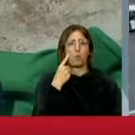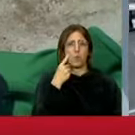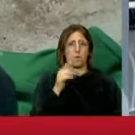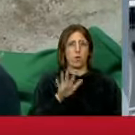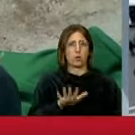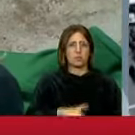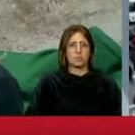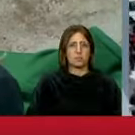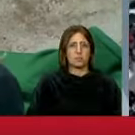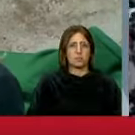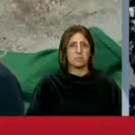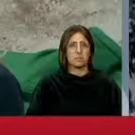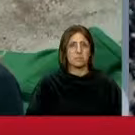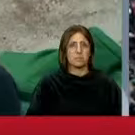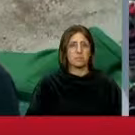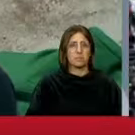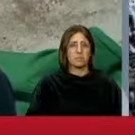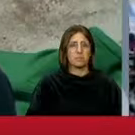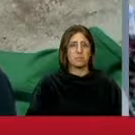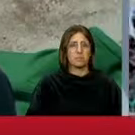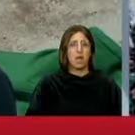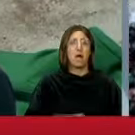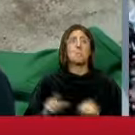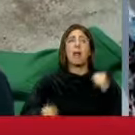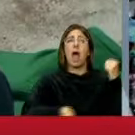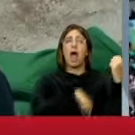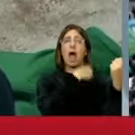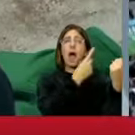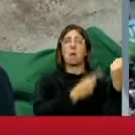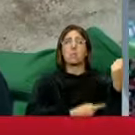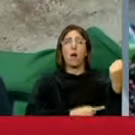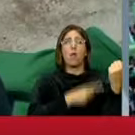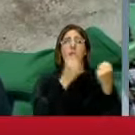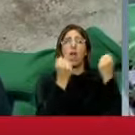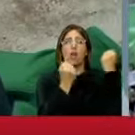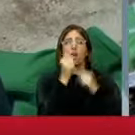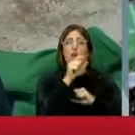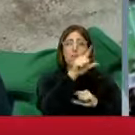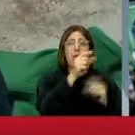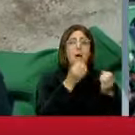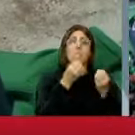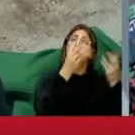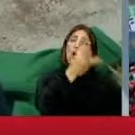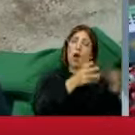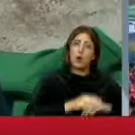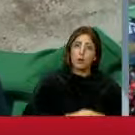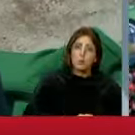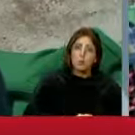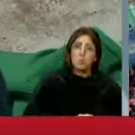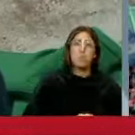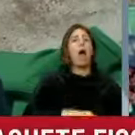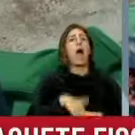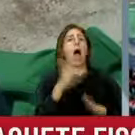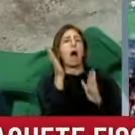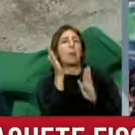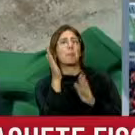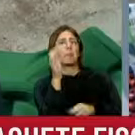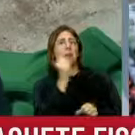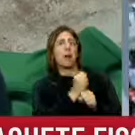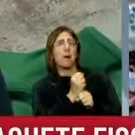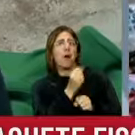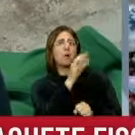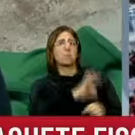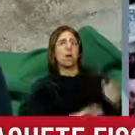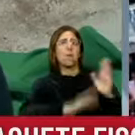podemos permitir lo que pasa la afuera. La represión de Bullrich, que atenta contra la República. Ya los conocemos, son de manual. ¿No viste que están ¿no? todos con las